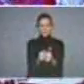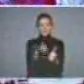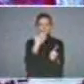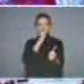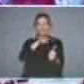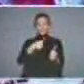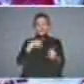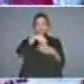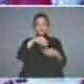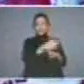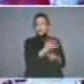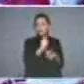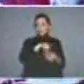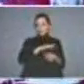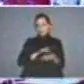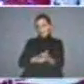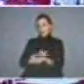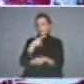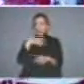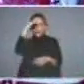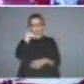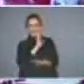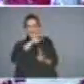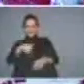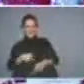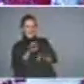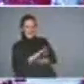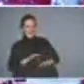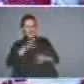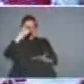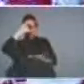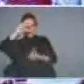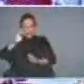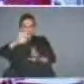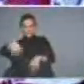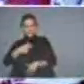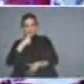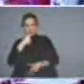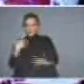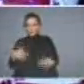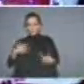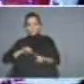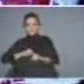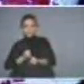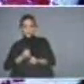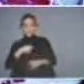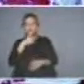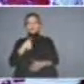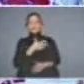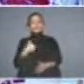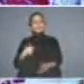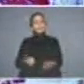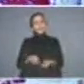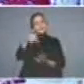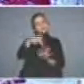una patada se perdonan, pero los padres se ponen como locos y ponen en aprieto al árbitro. Por eso quiero que tomen medidas